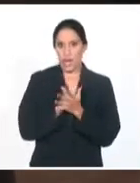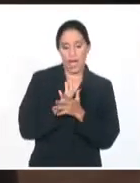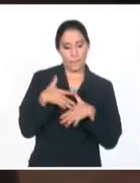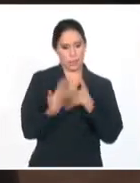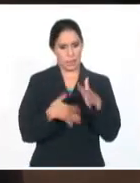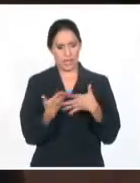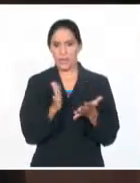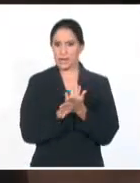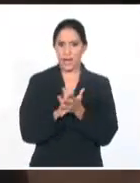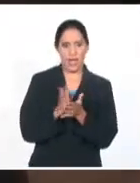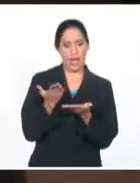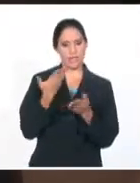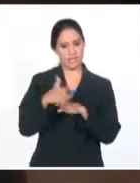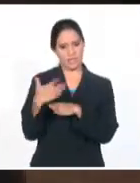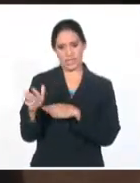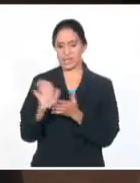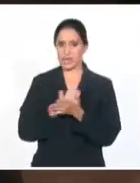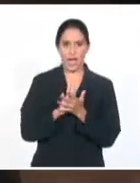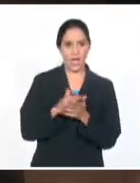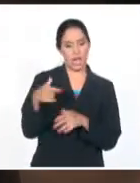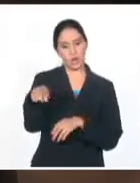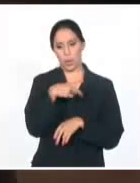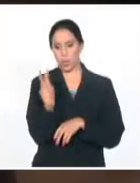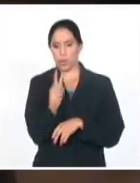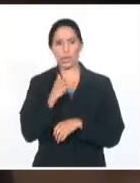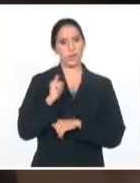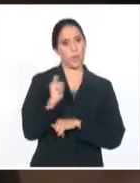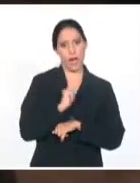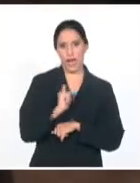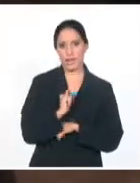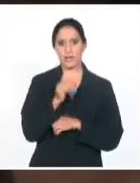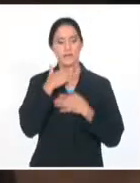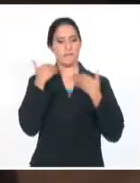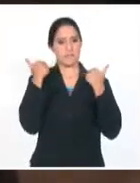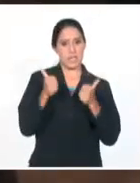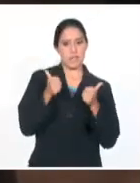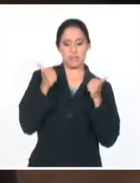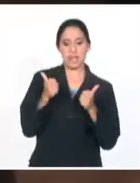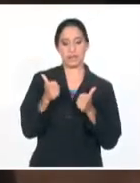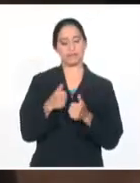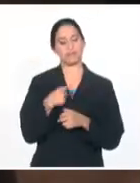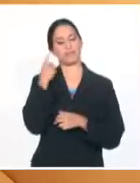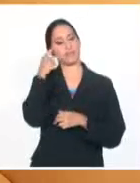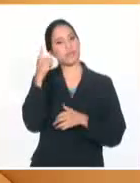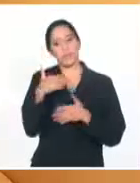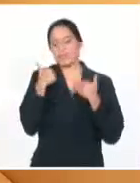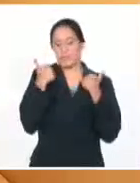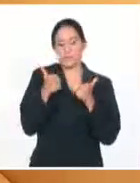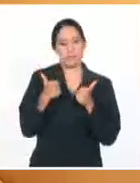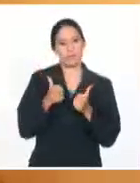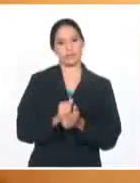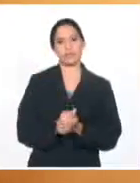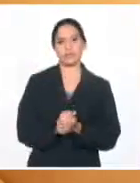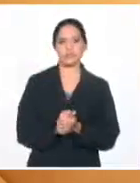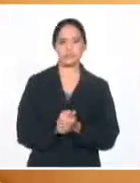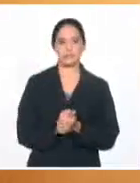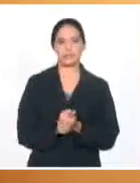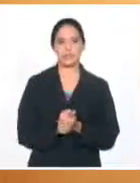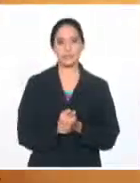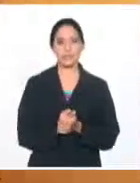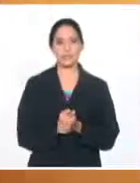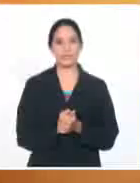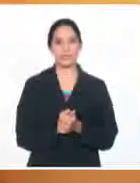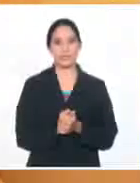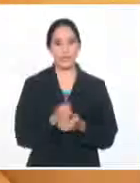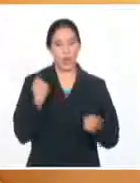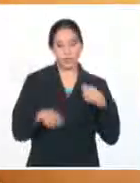de diferencia. Nos llevamos excelente y nada, creo que es lo mejor. Por muy veloces que sean en